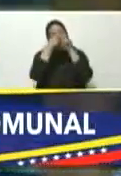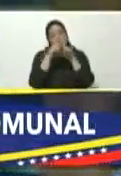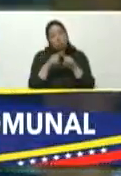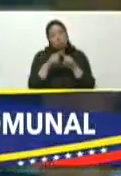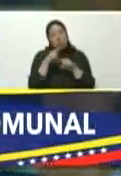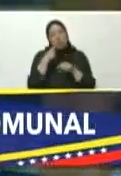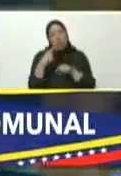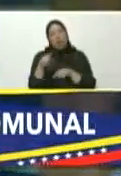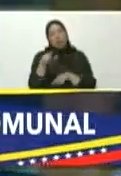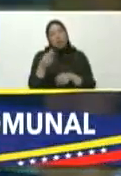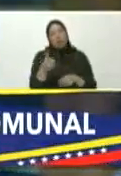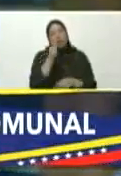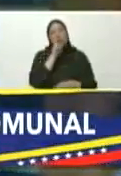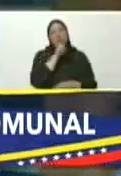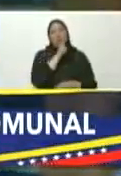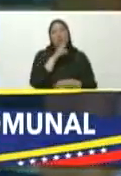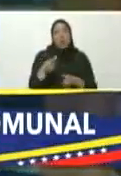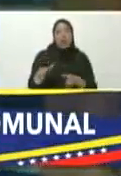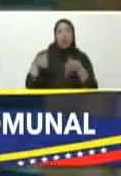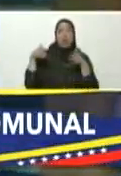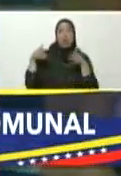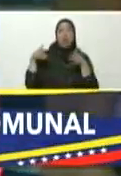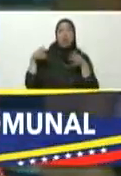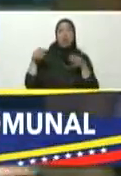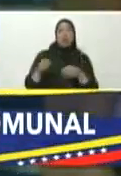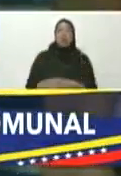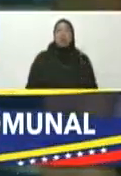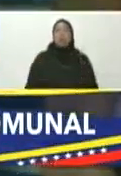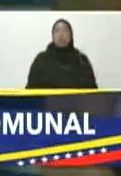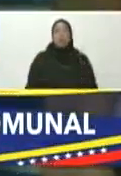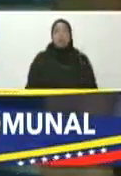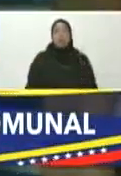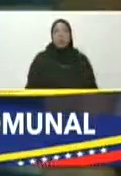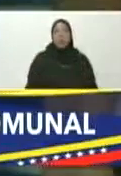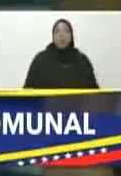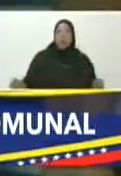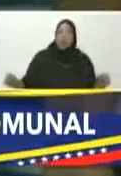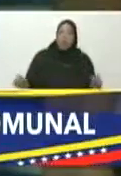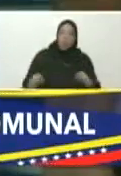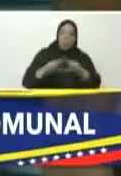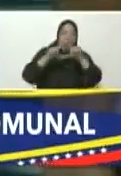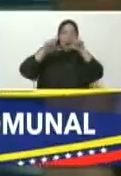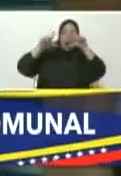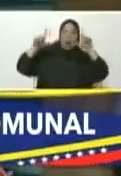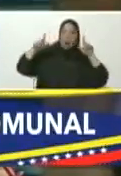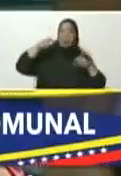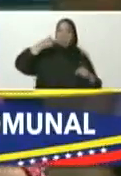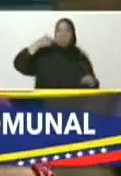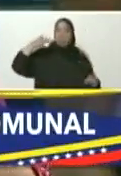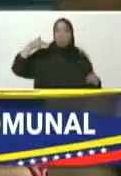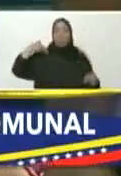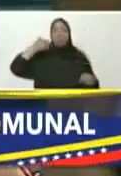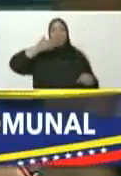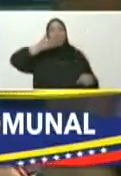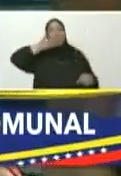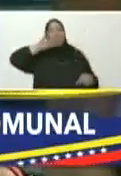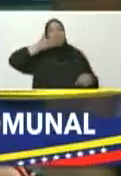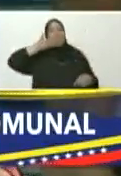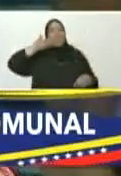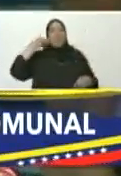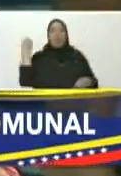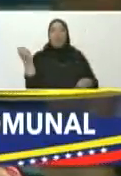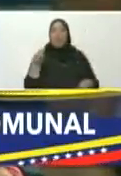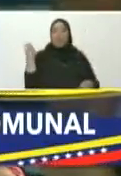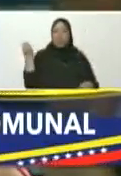cuando dijeron tu nombre? No, no, no. ¿Qué sentiste? ¿Qué dijiste? Primero que todo, emoción, orgullo, porque siento que el trabajo que uno lleva